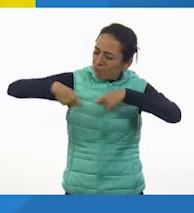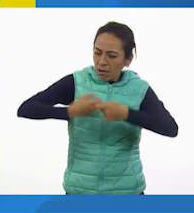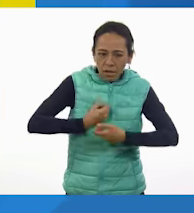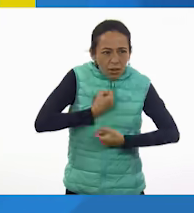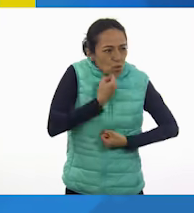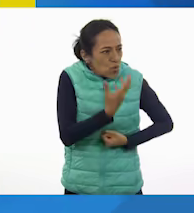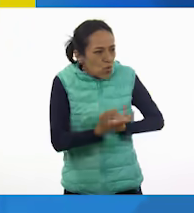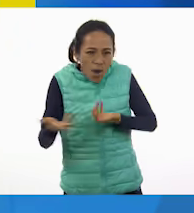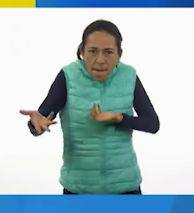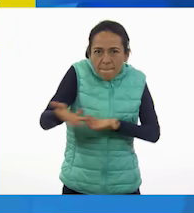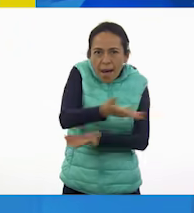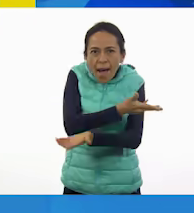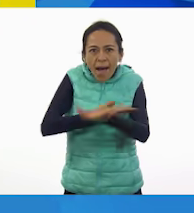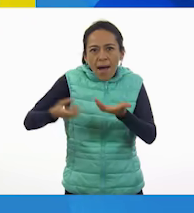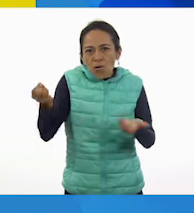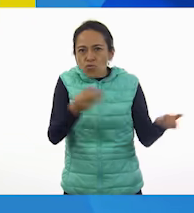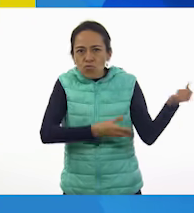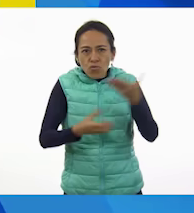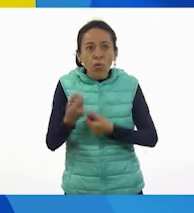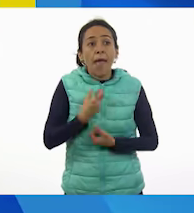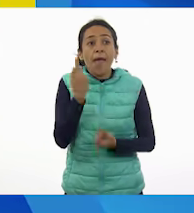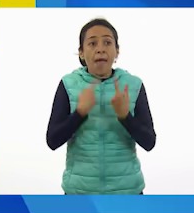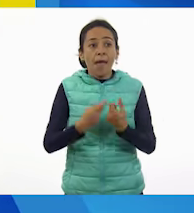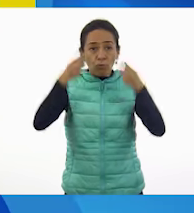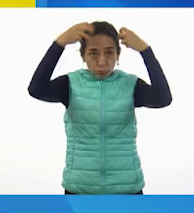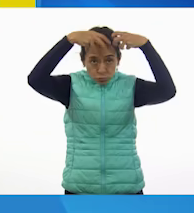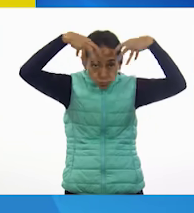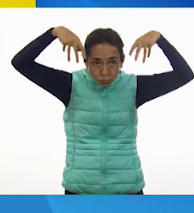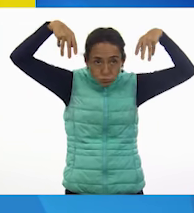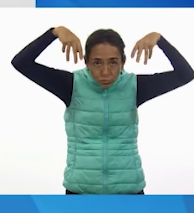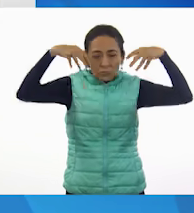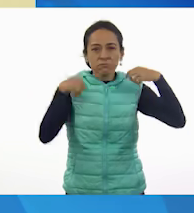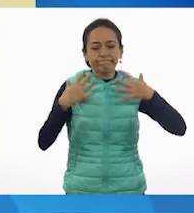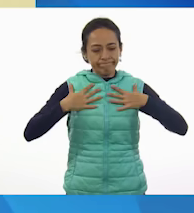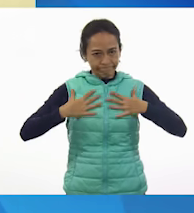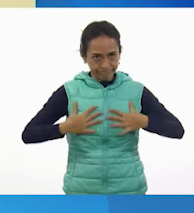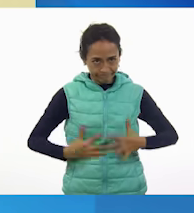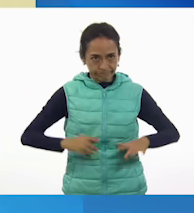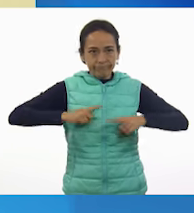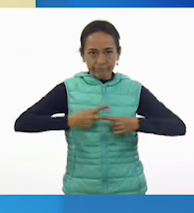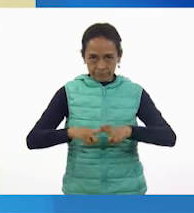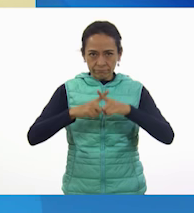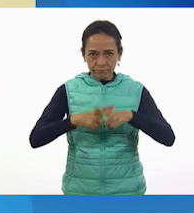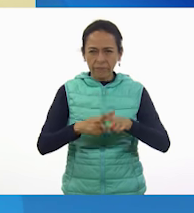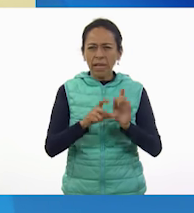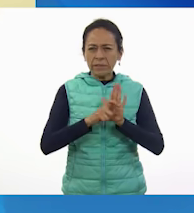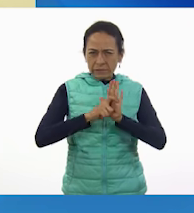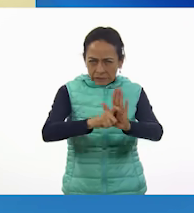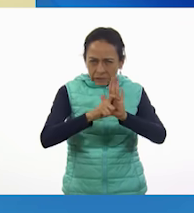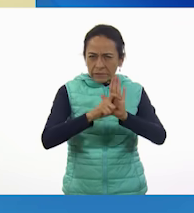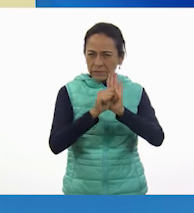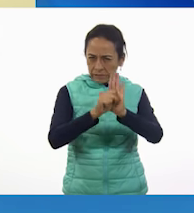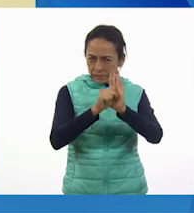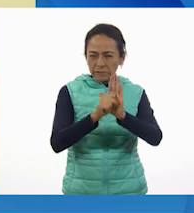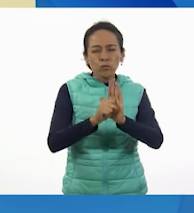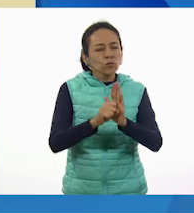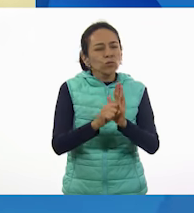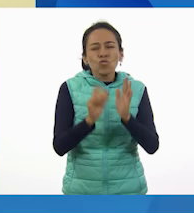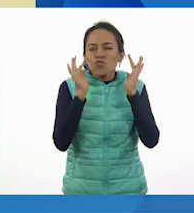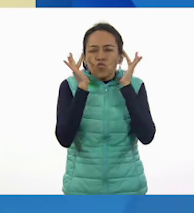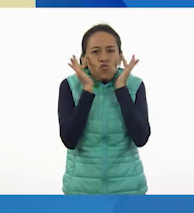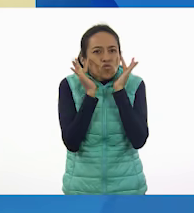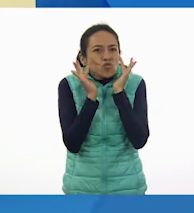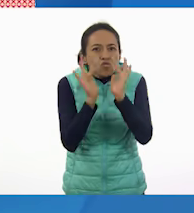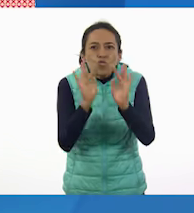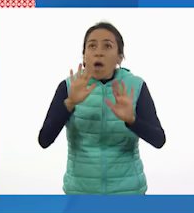ejemplo, algunos huicholes llevamos bordados en ropa y accesorios. Tenemos símbolos sagrados. Respetamos muchísimo el entorno